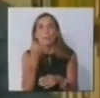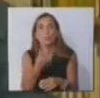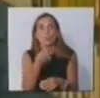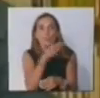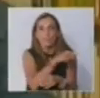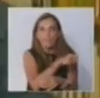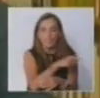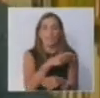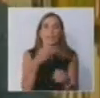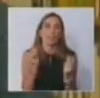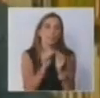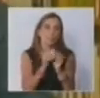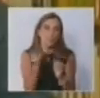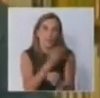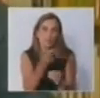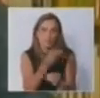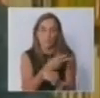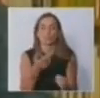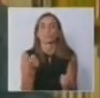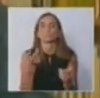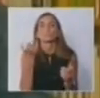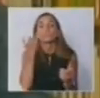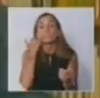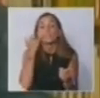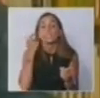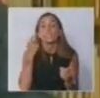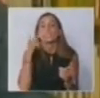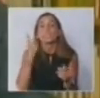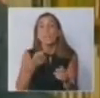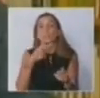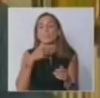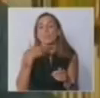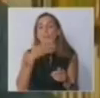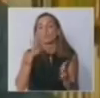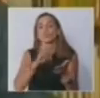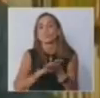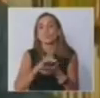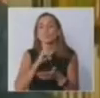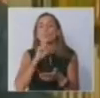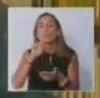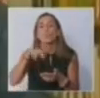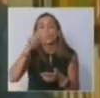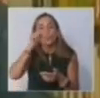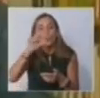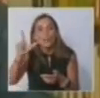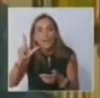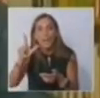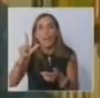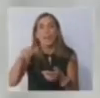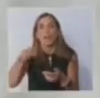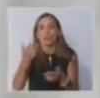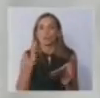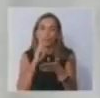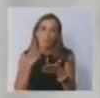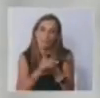1986. Asimismo escribió La Urna Griega en la poesía de John Keats y La Teoría del Túnel. En el 48 publicó Bestiario, su primer libro